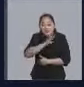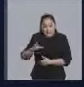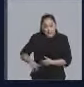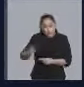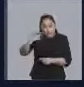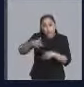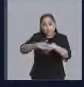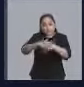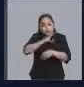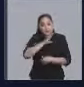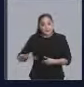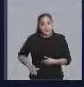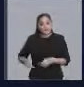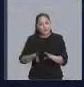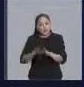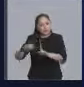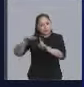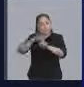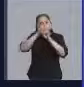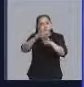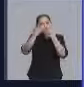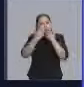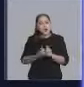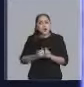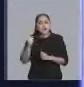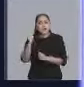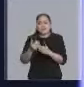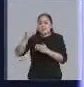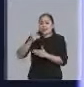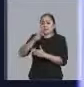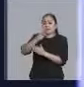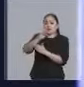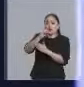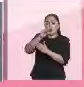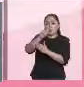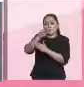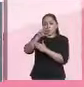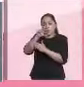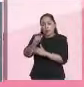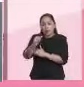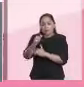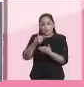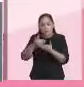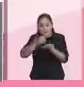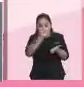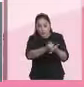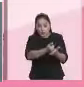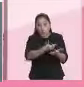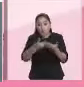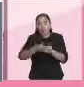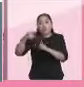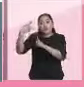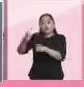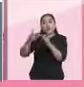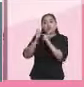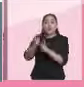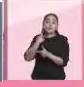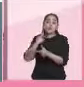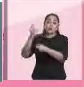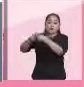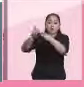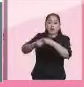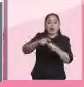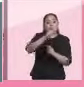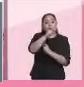concretos. Planteamiento de que los que aprobaron el FOBAPROA o son candidatos suyos en Morena, que acusó a Poncho Romo